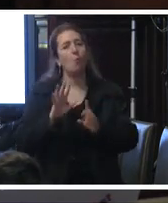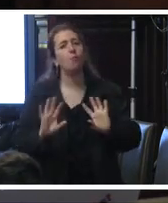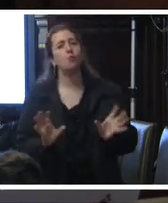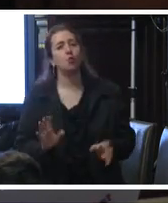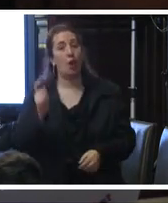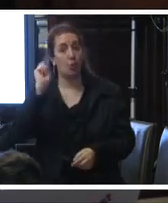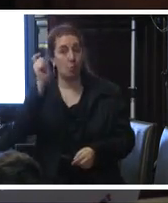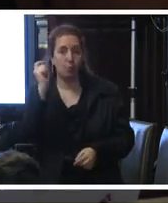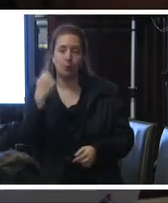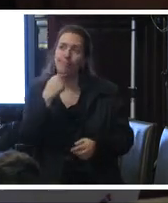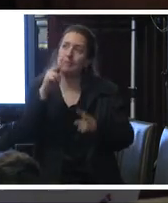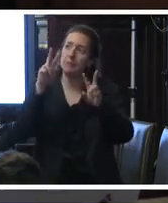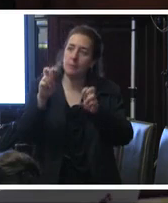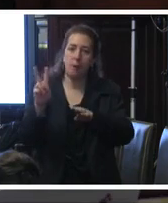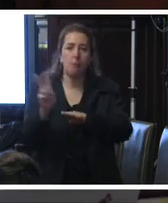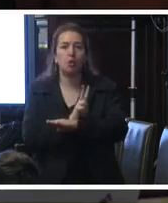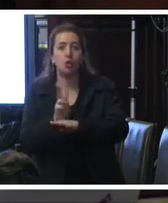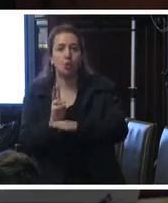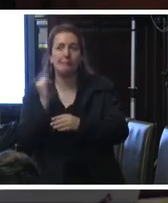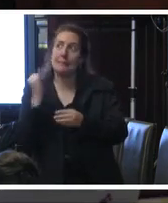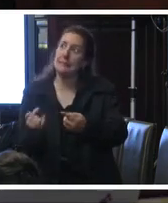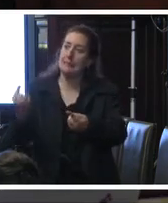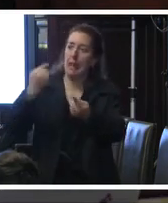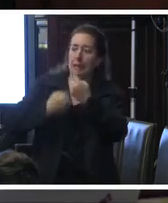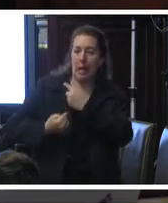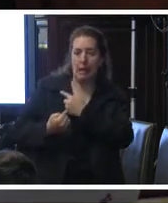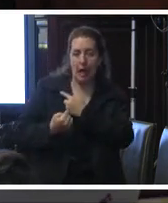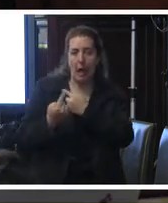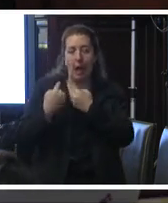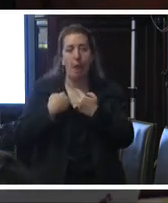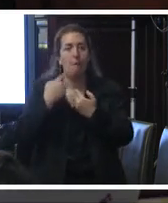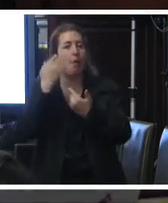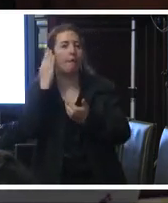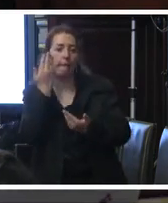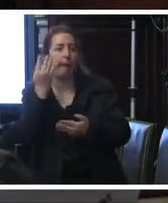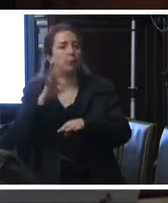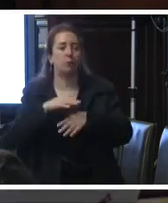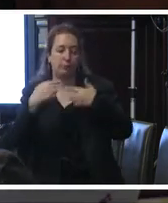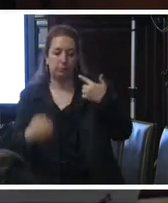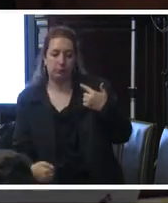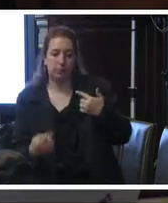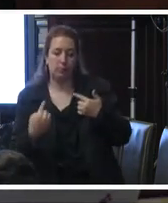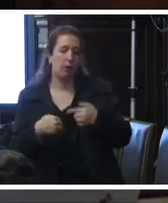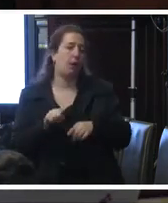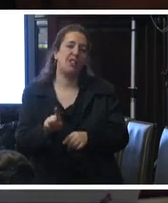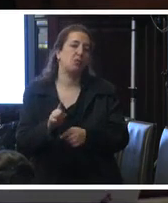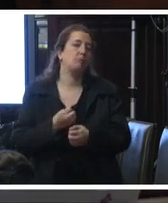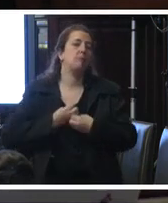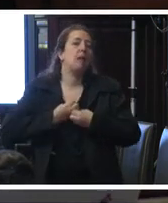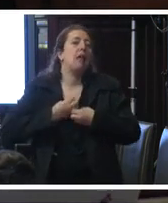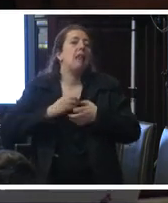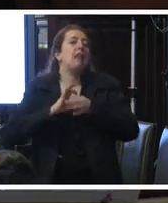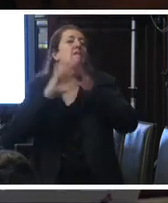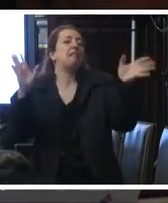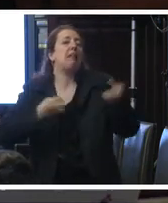sobre el tema de la protección en caso de ataques mediáticos. Nos responden que el ataque mediático es libertad de expresión y